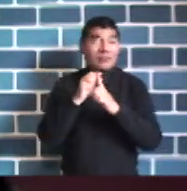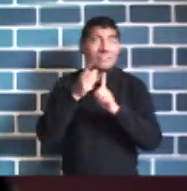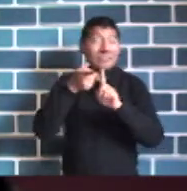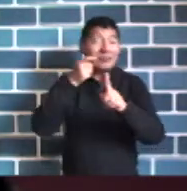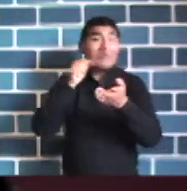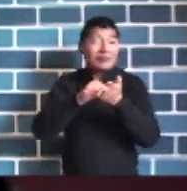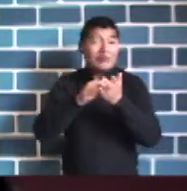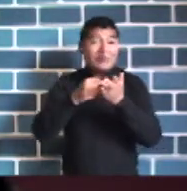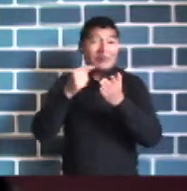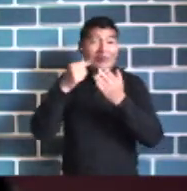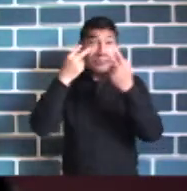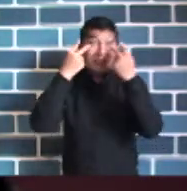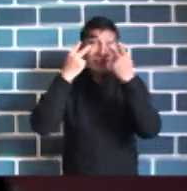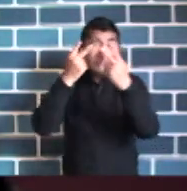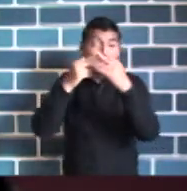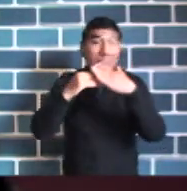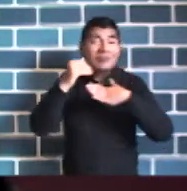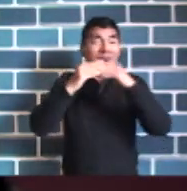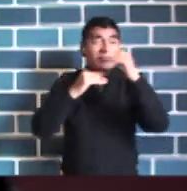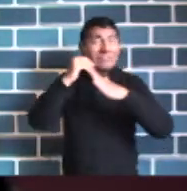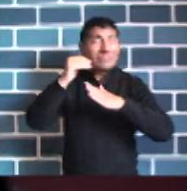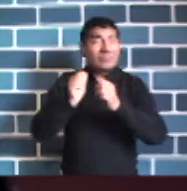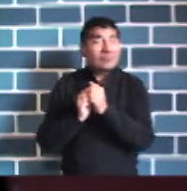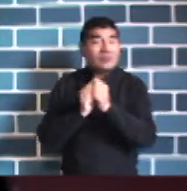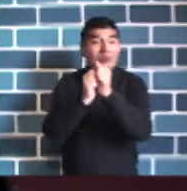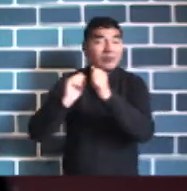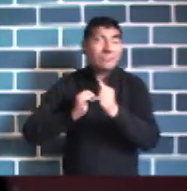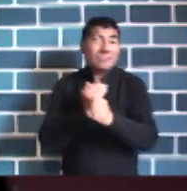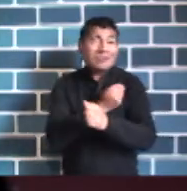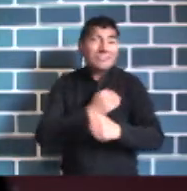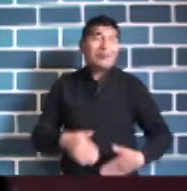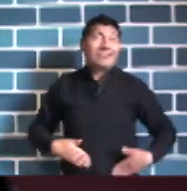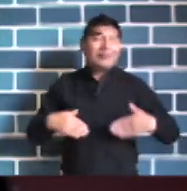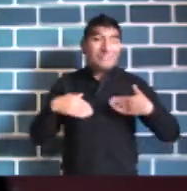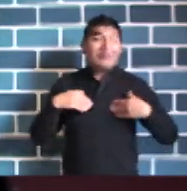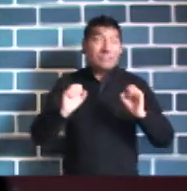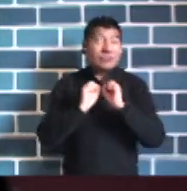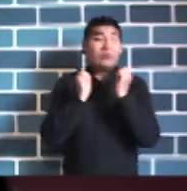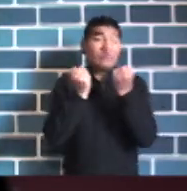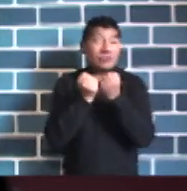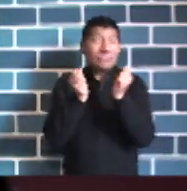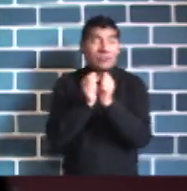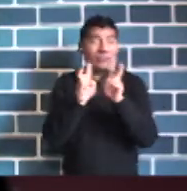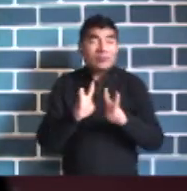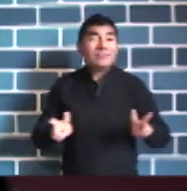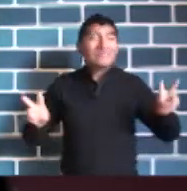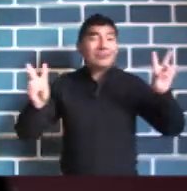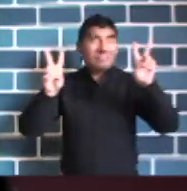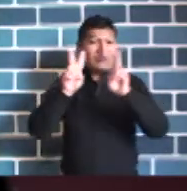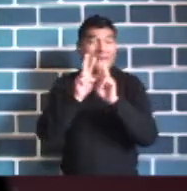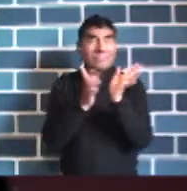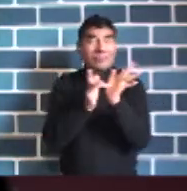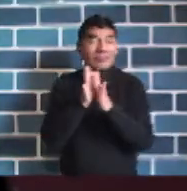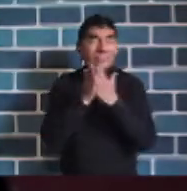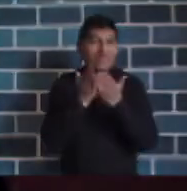escucha construyamos juntos nuestra vida y nuestra sociedad bajo valores evangélicos